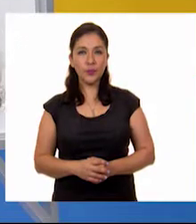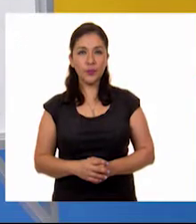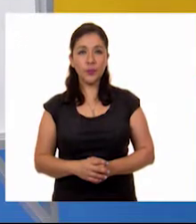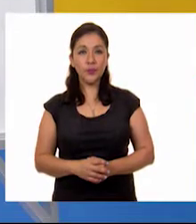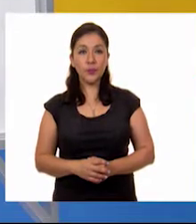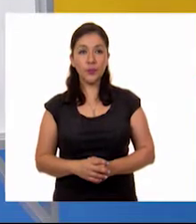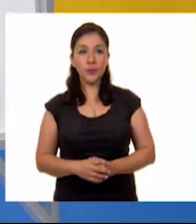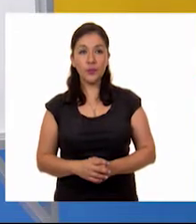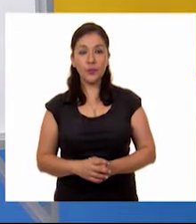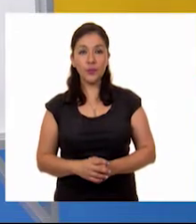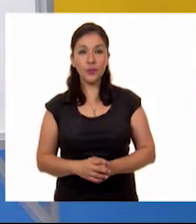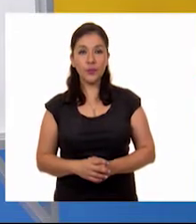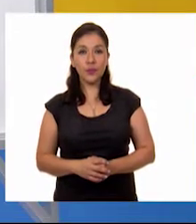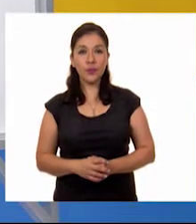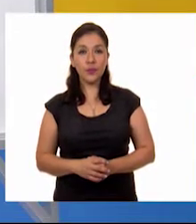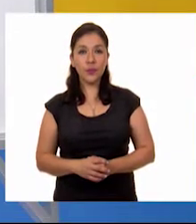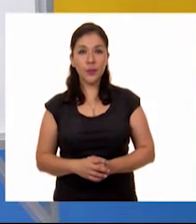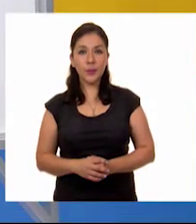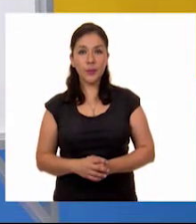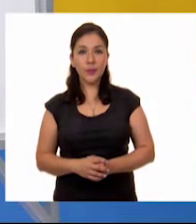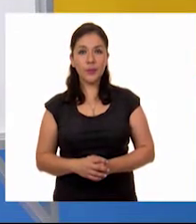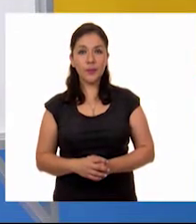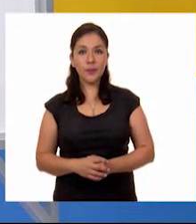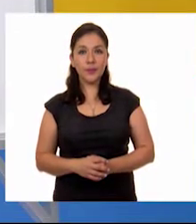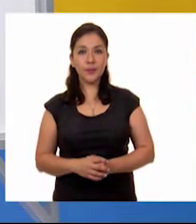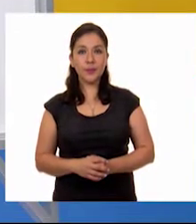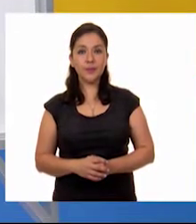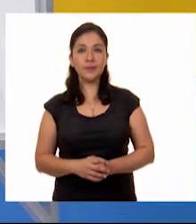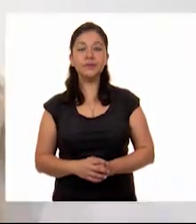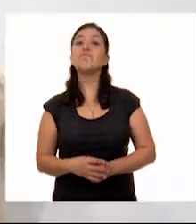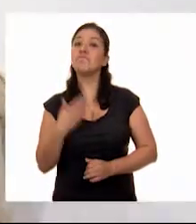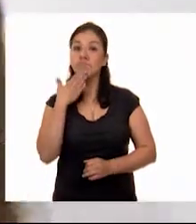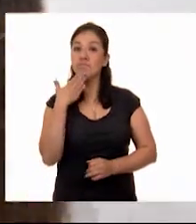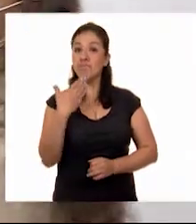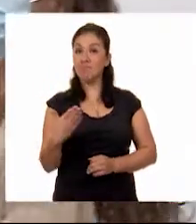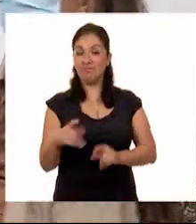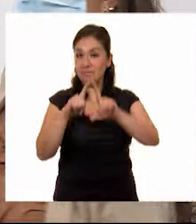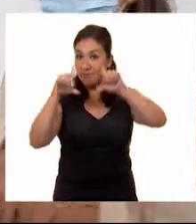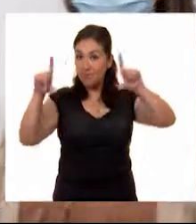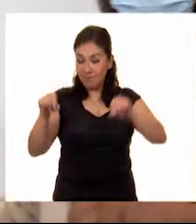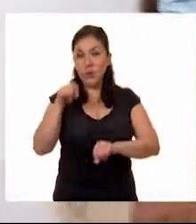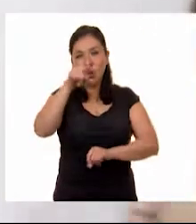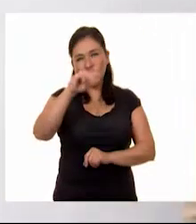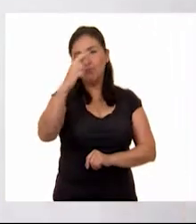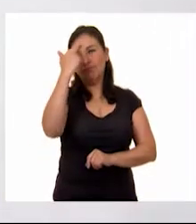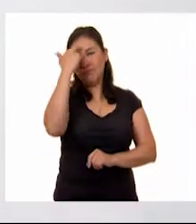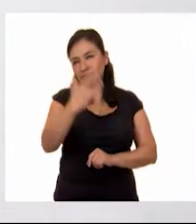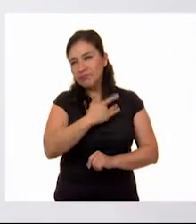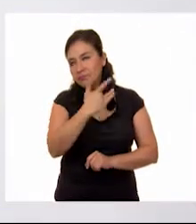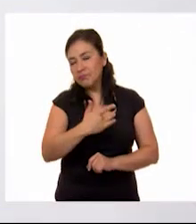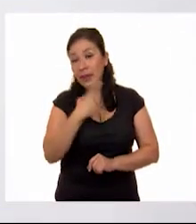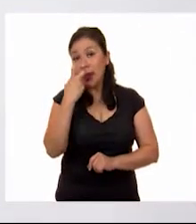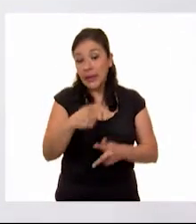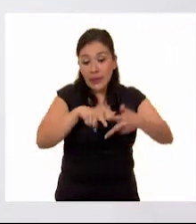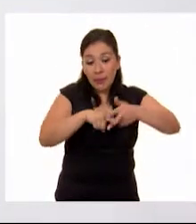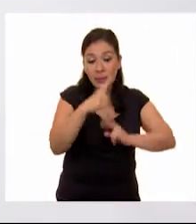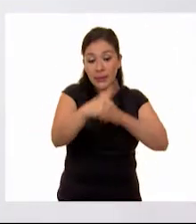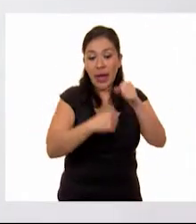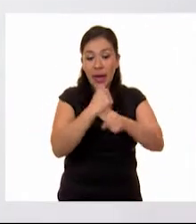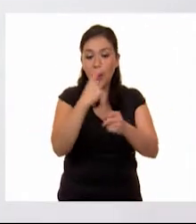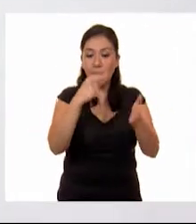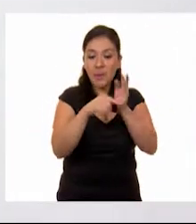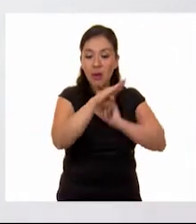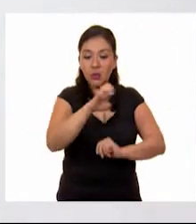Y el Milagro Mexicano va por acá. ¡Súper! Como recordarán, a partir de